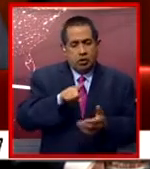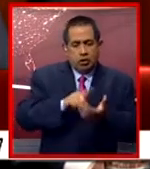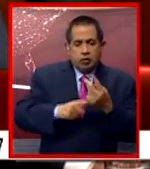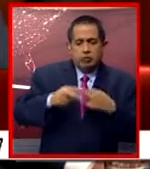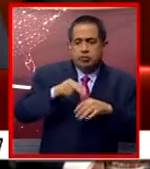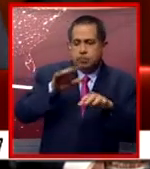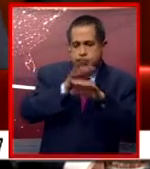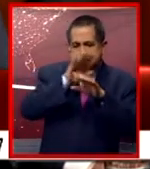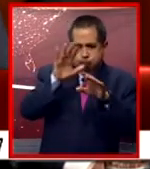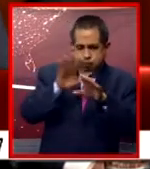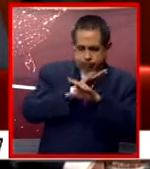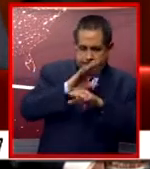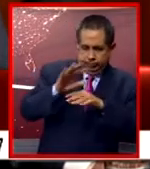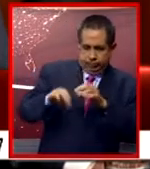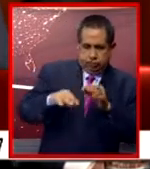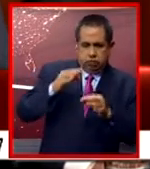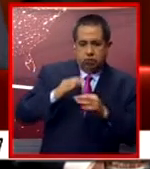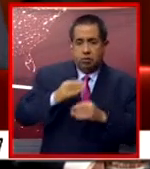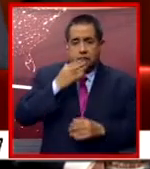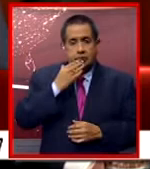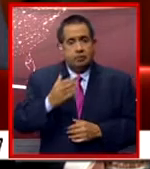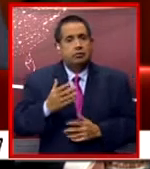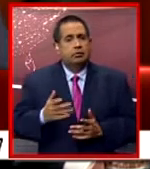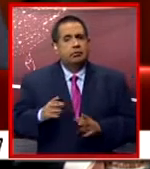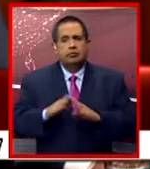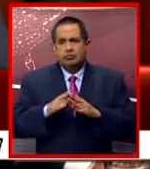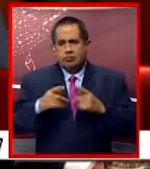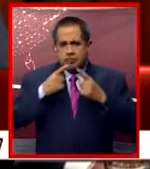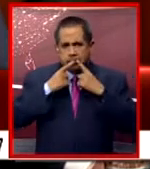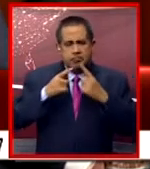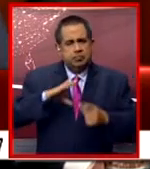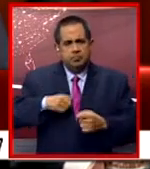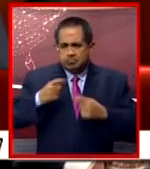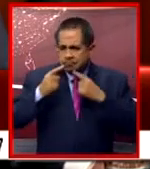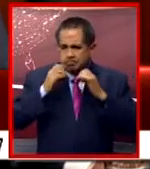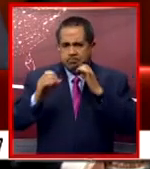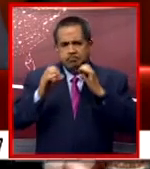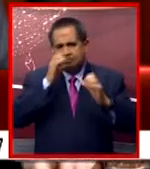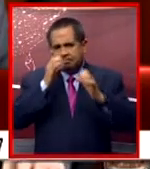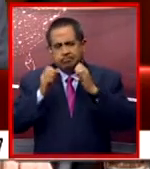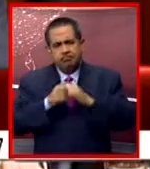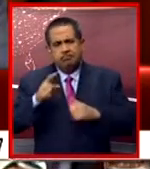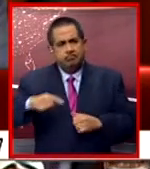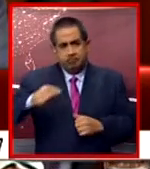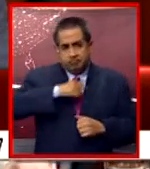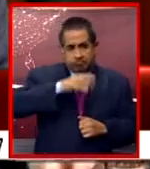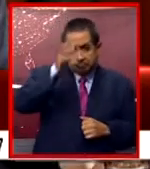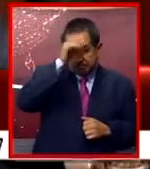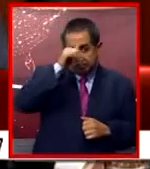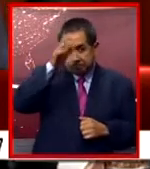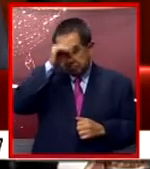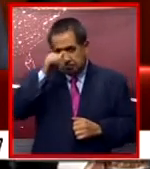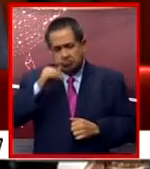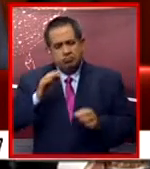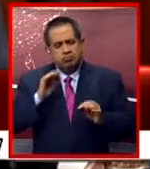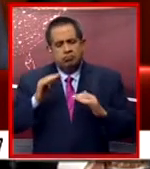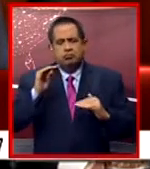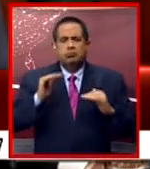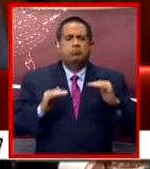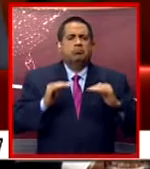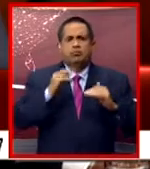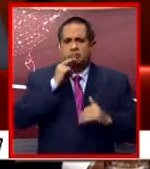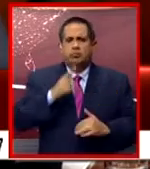cambiado y cambiado para bien este país por fuerza de dialogar, por fuerza de consensar y por fuerza de construir un mejor equilibrio político.